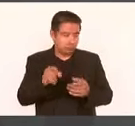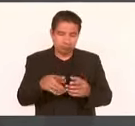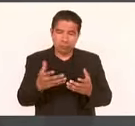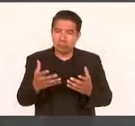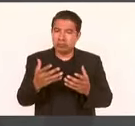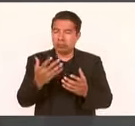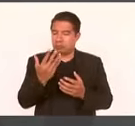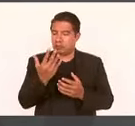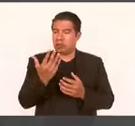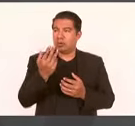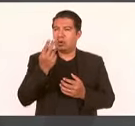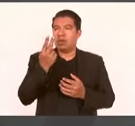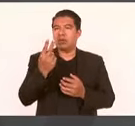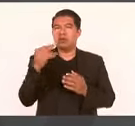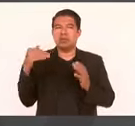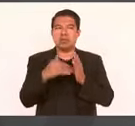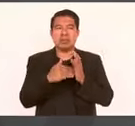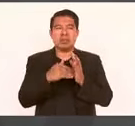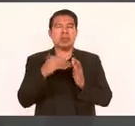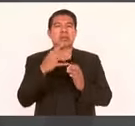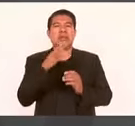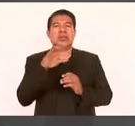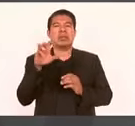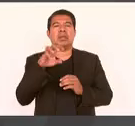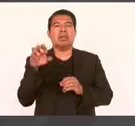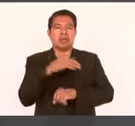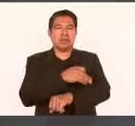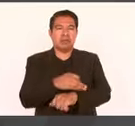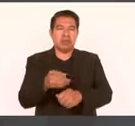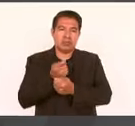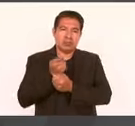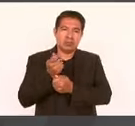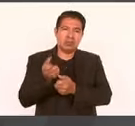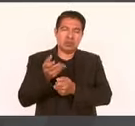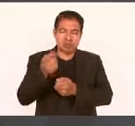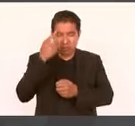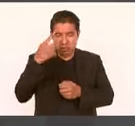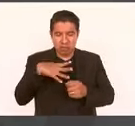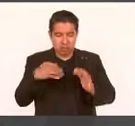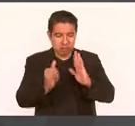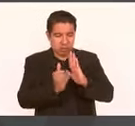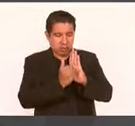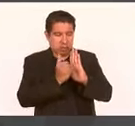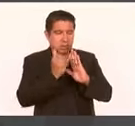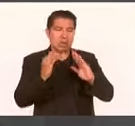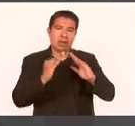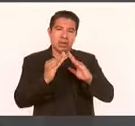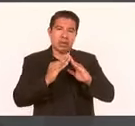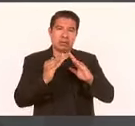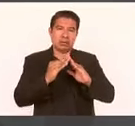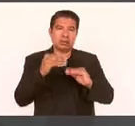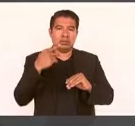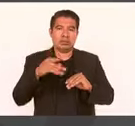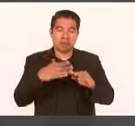de 52.500 familias para la reconstrucción de sus viviendas, para